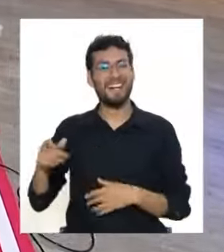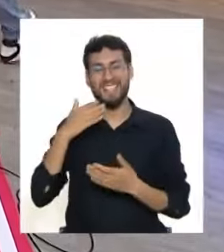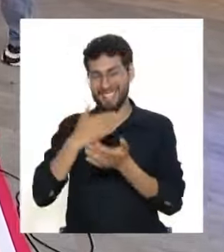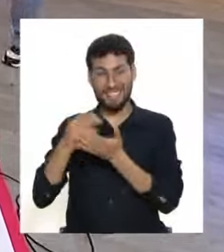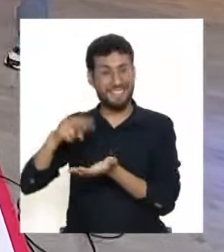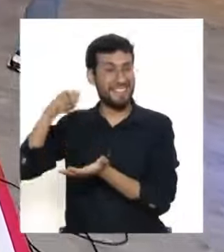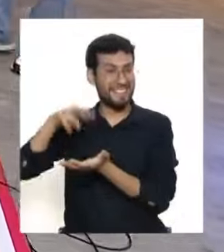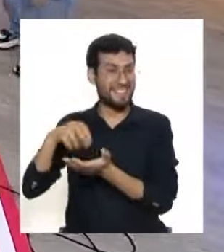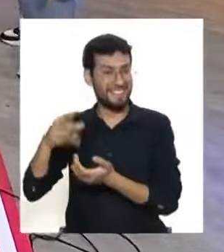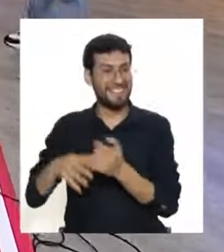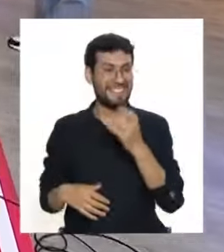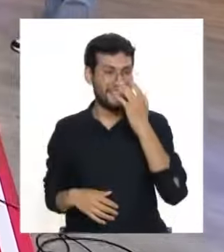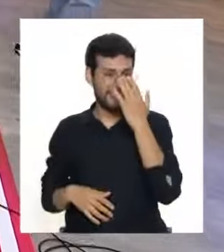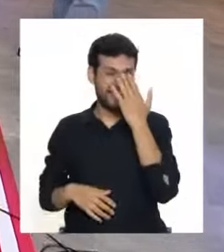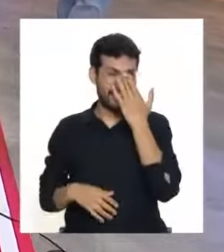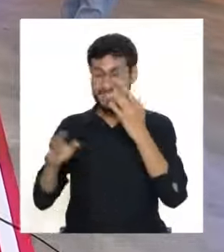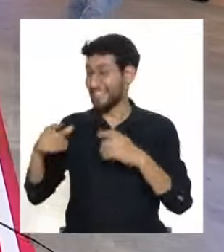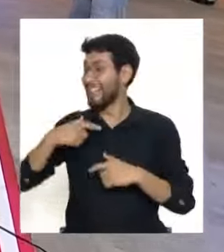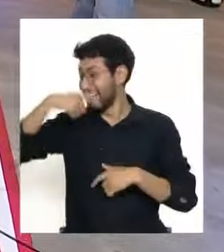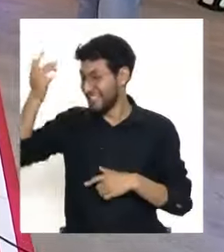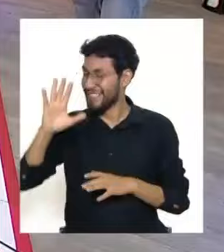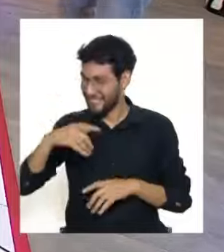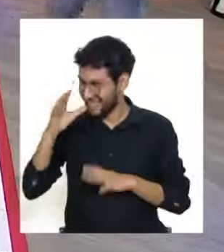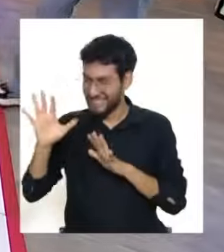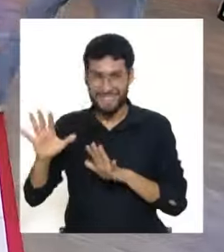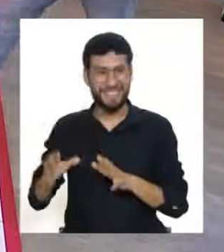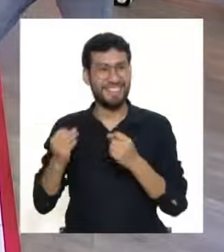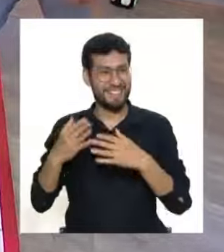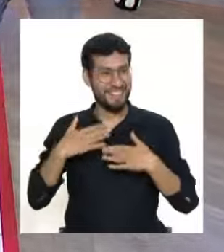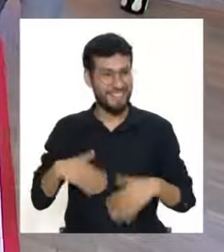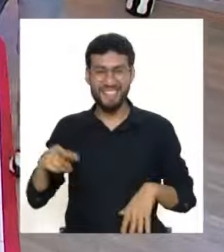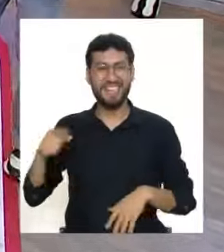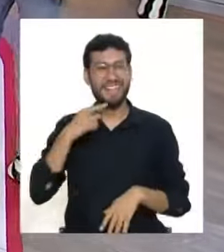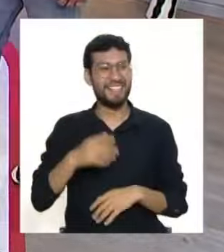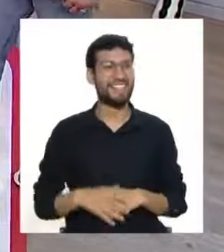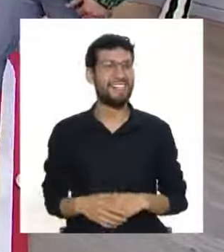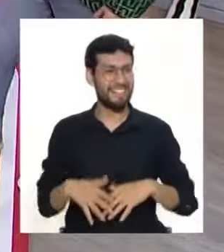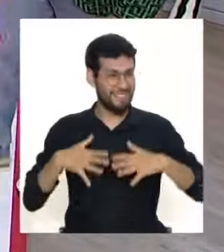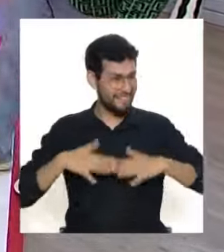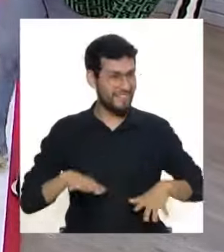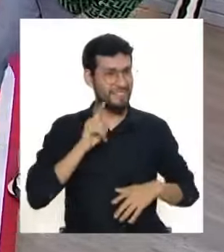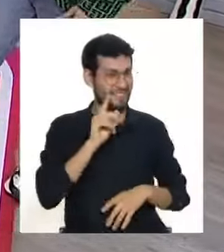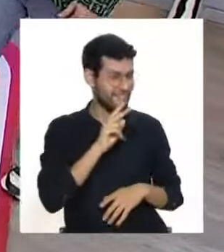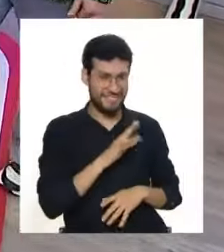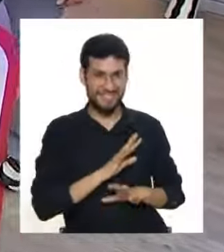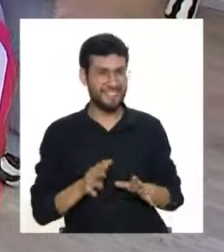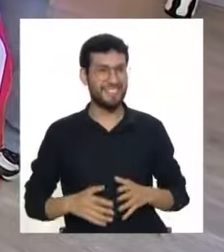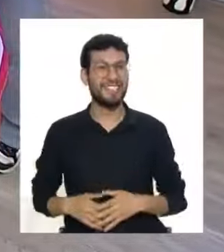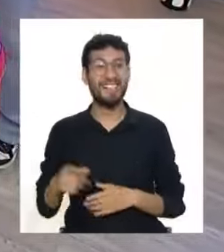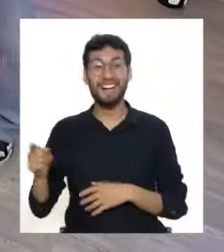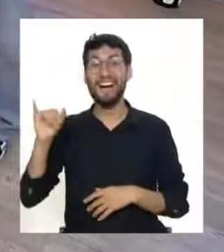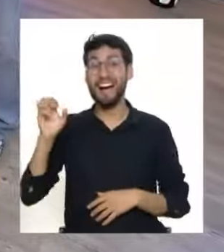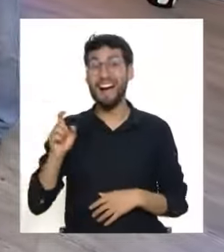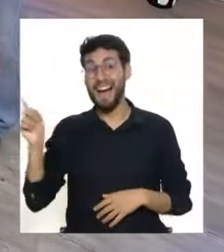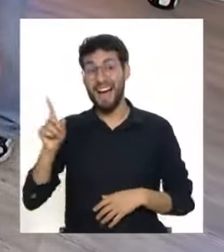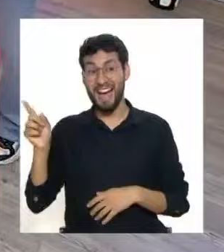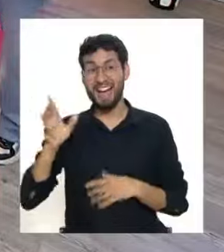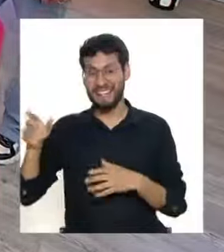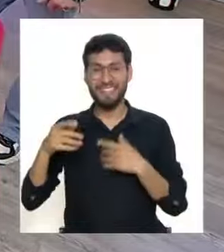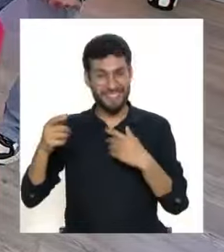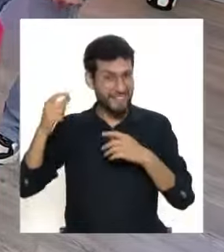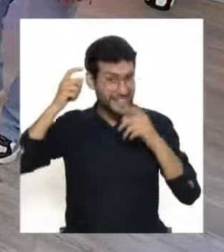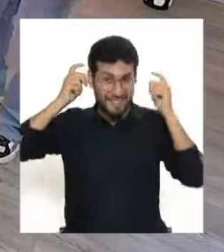bien. Pero no te pongas colorado, tranquilo. Tú siempre me dices... Paso básico que es un, dos, tres. Lo mismo. No, Josecito, papi, nuestro